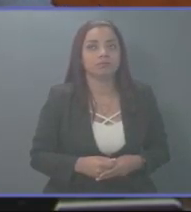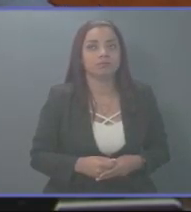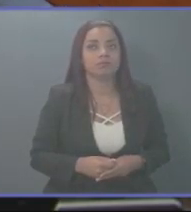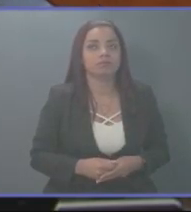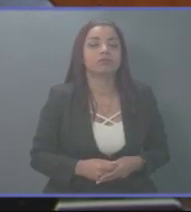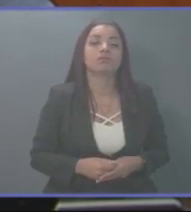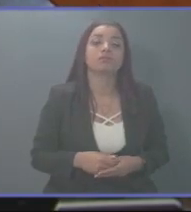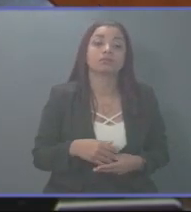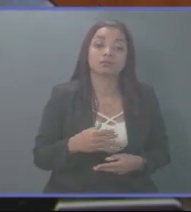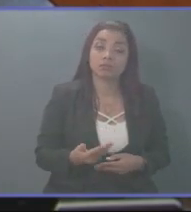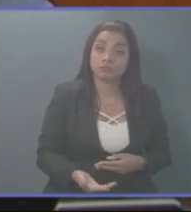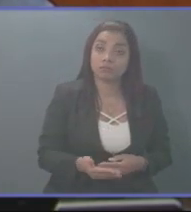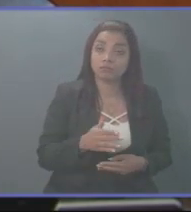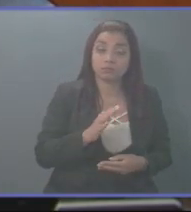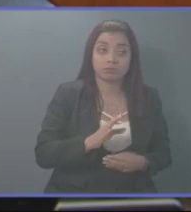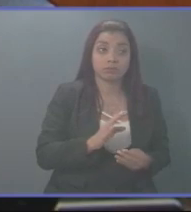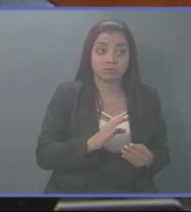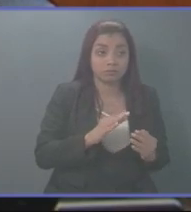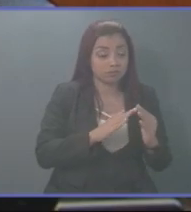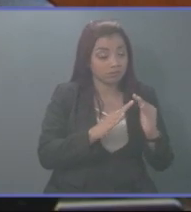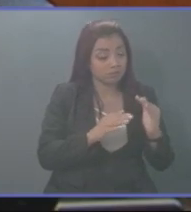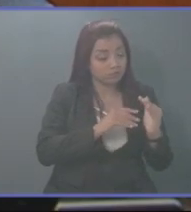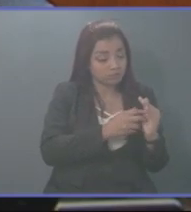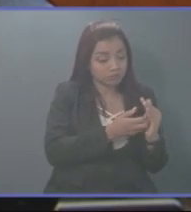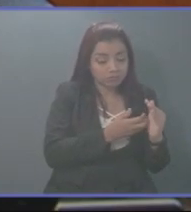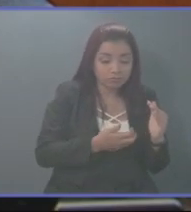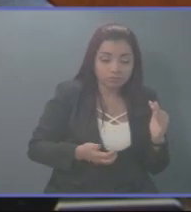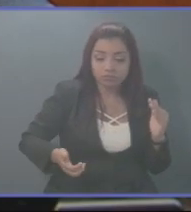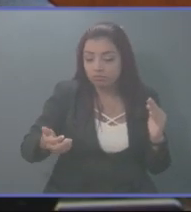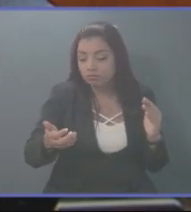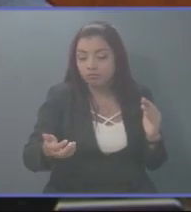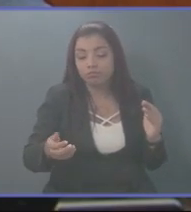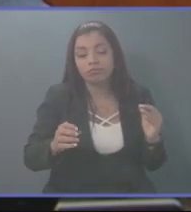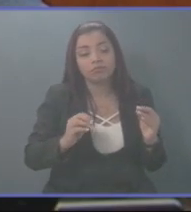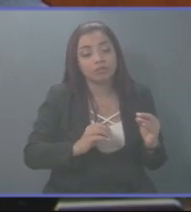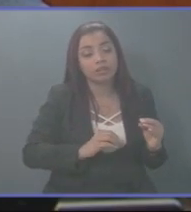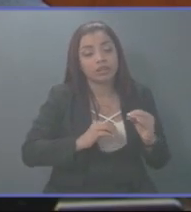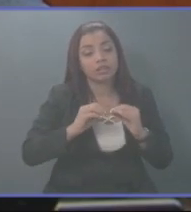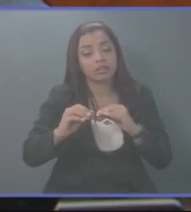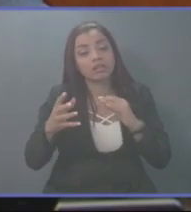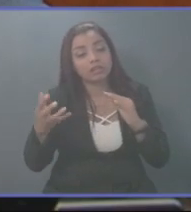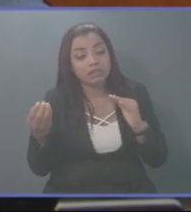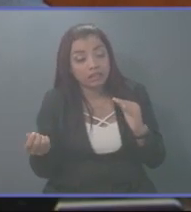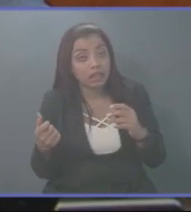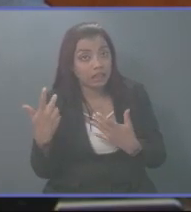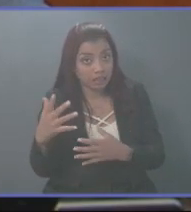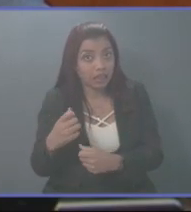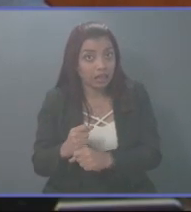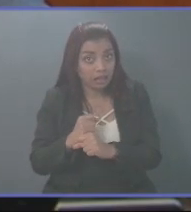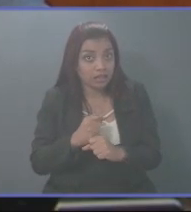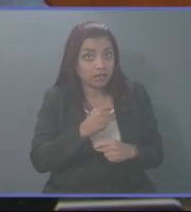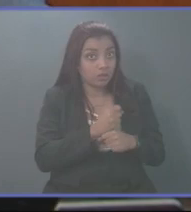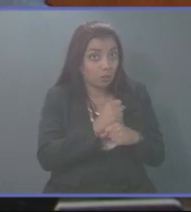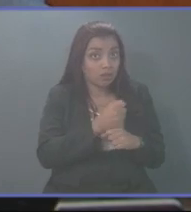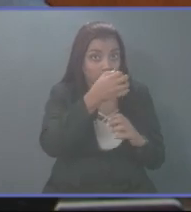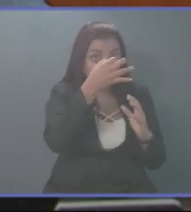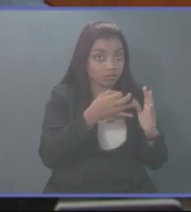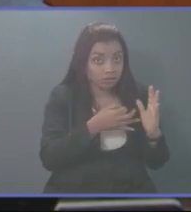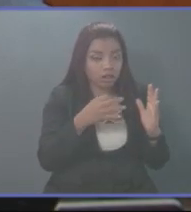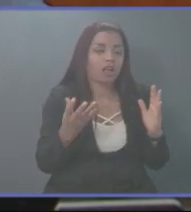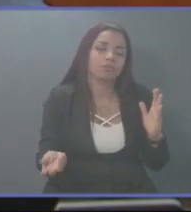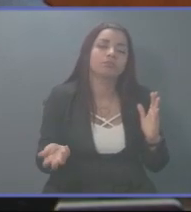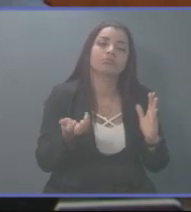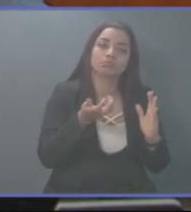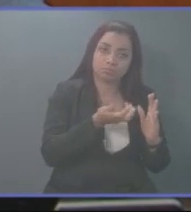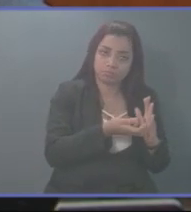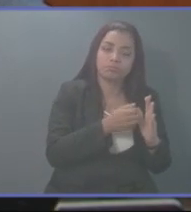a retornar a su lugar de origen o reubicarse en otro lugar con la garantía de seguridad y dignidad, como